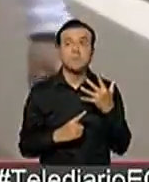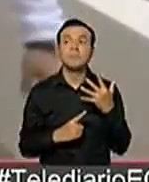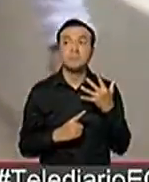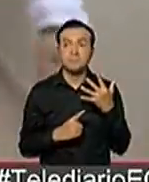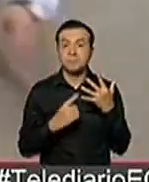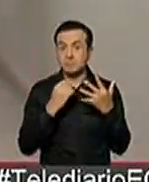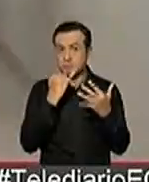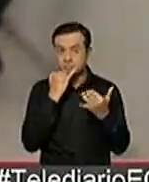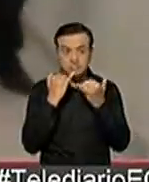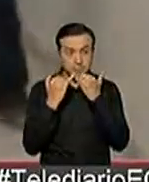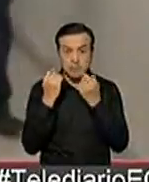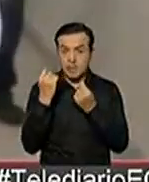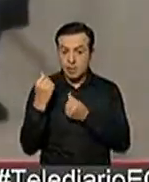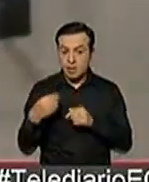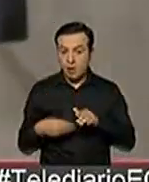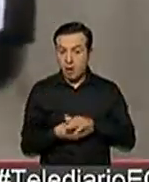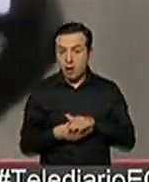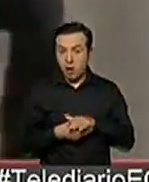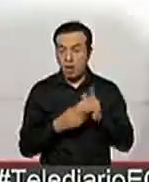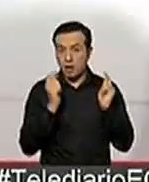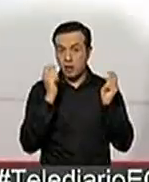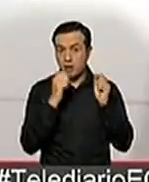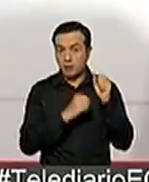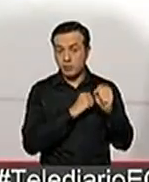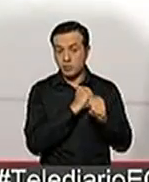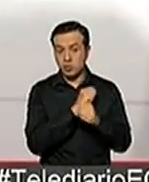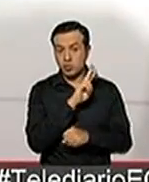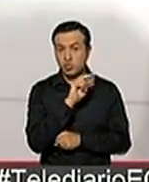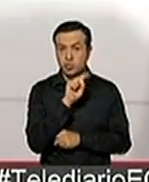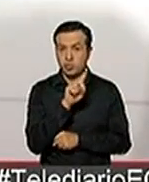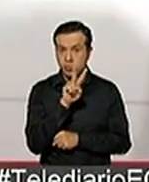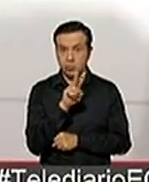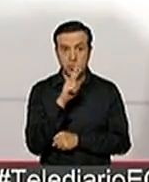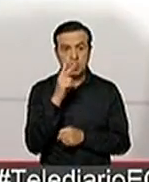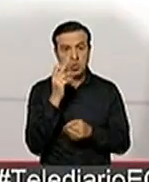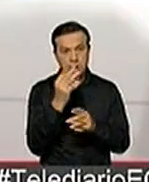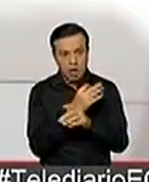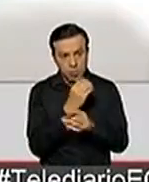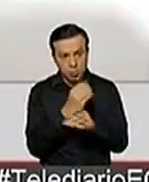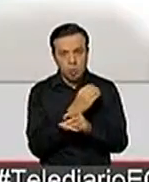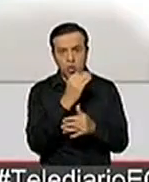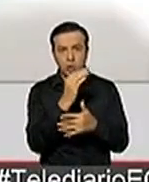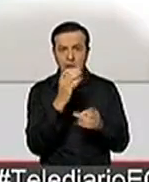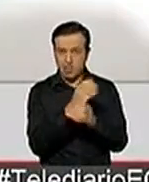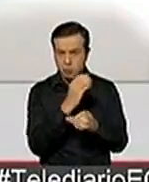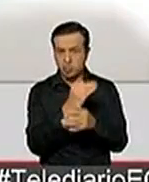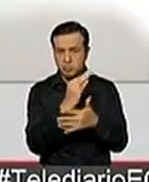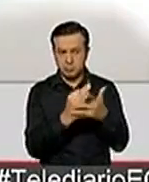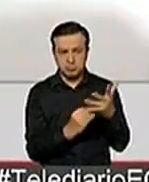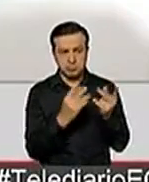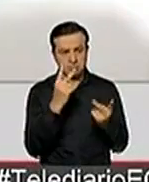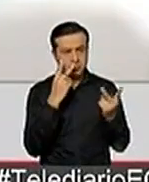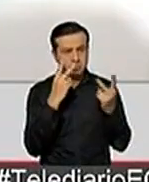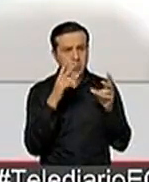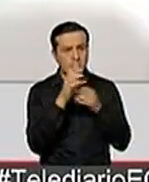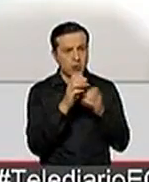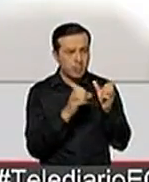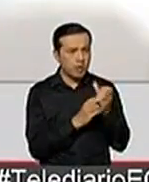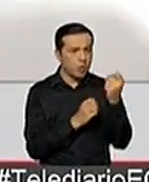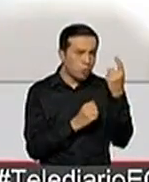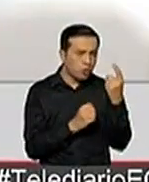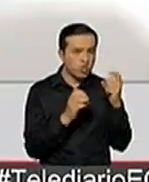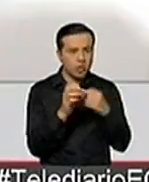forma irregular dinero a la campaña del 2012. Las fórmulas han sido múltiples, hemos determinado varias, existen varias contabilidades.